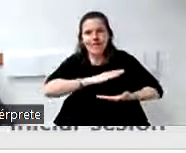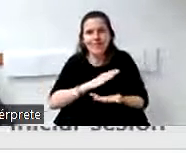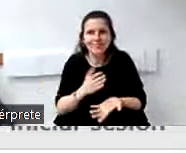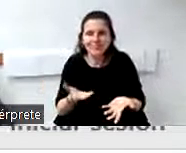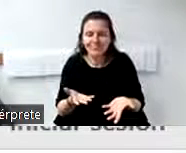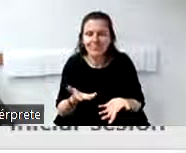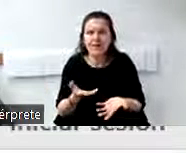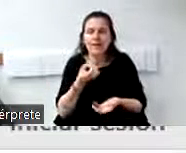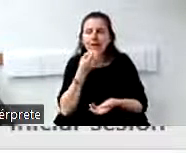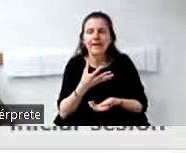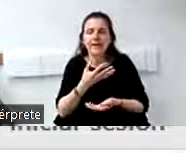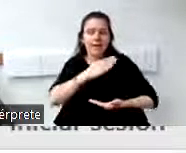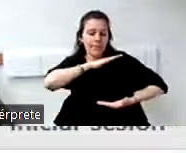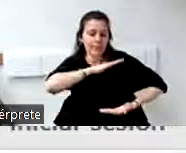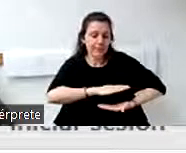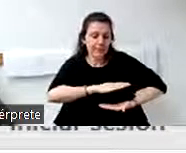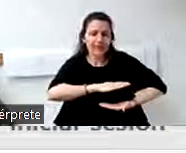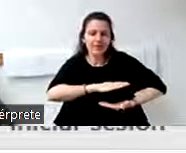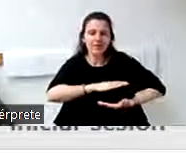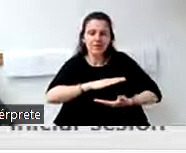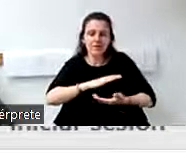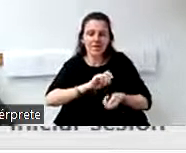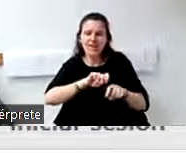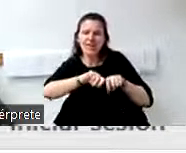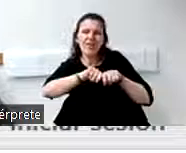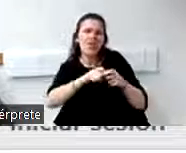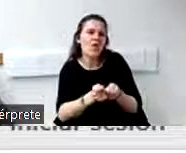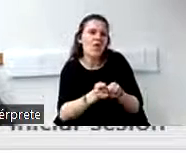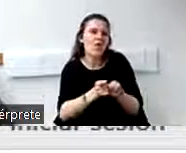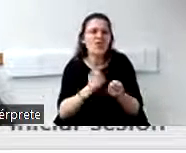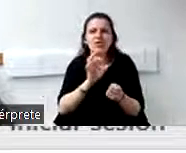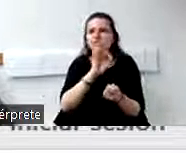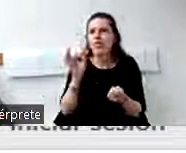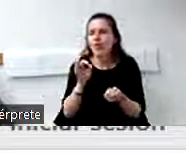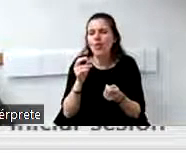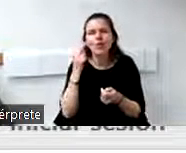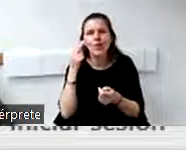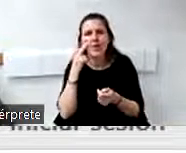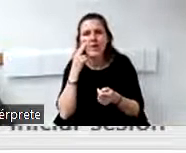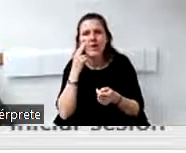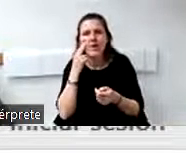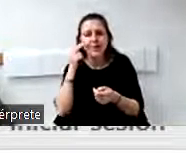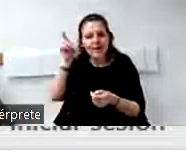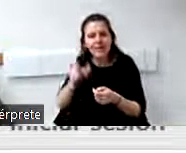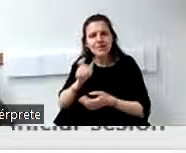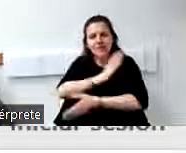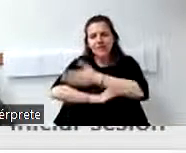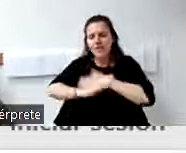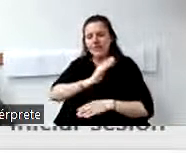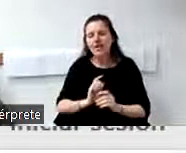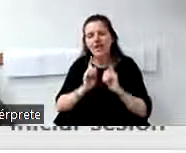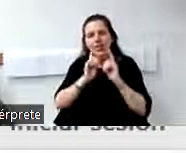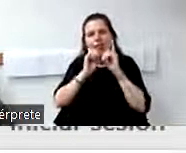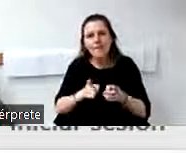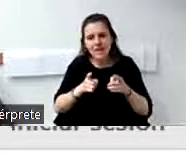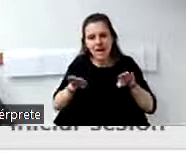vástagos movibles, en muchos lados lo tienen roto. Las camillas no son adecuadas para personas con dificultades